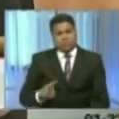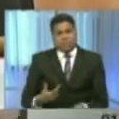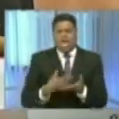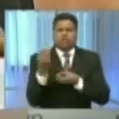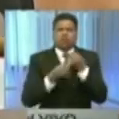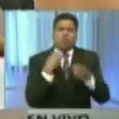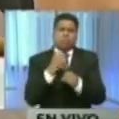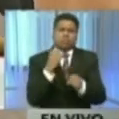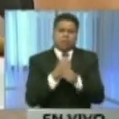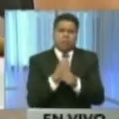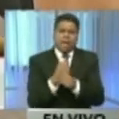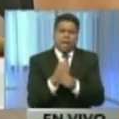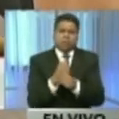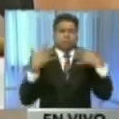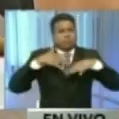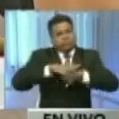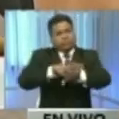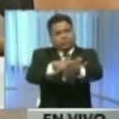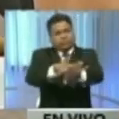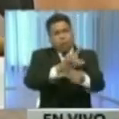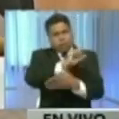cómo trabajamos articuladamente.